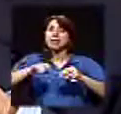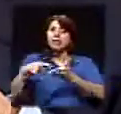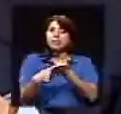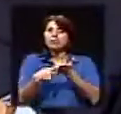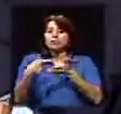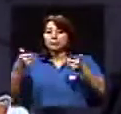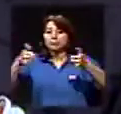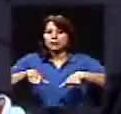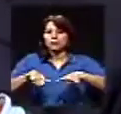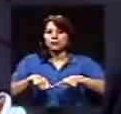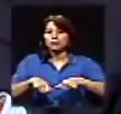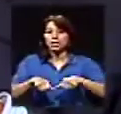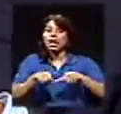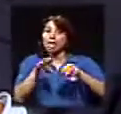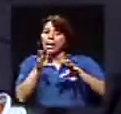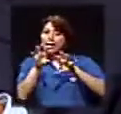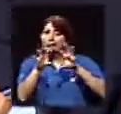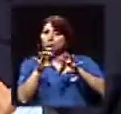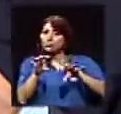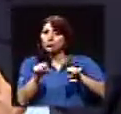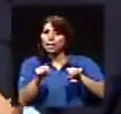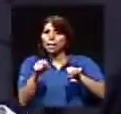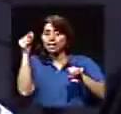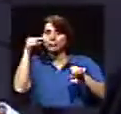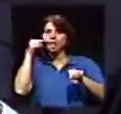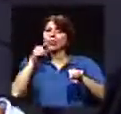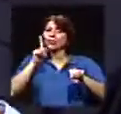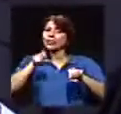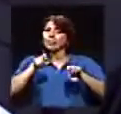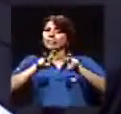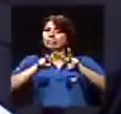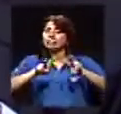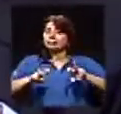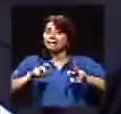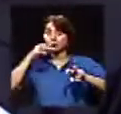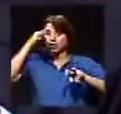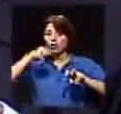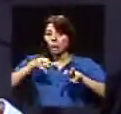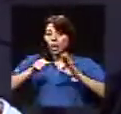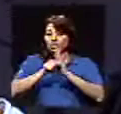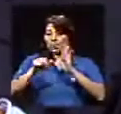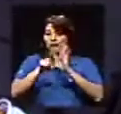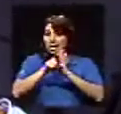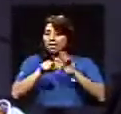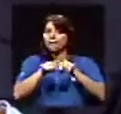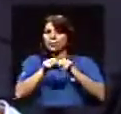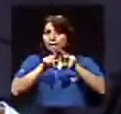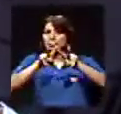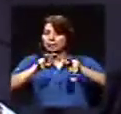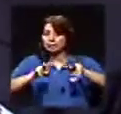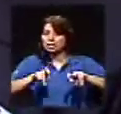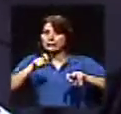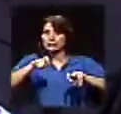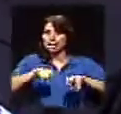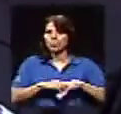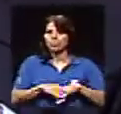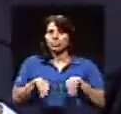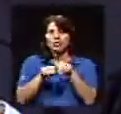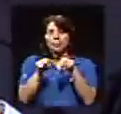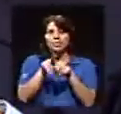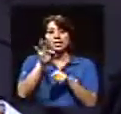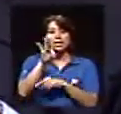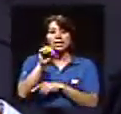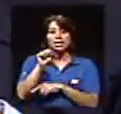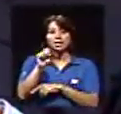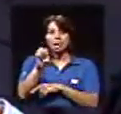del Estado merece una revisión, me parece que el funcionamiento de la Asamblea Legislativa también es necesario, el funcionamiento del mismo Tribunal Supremo